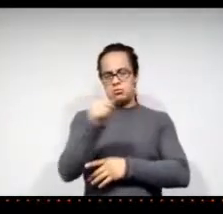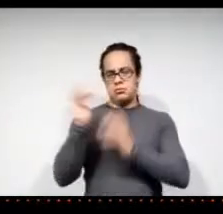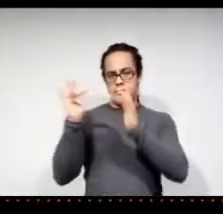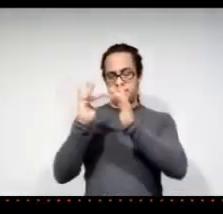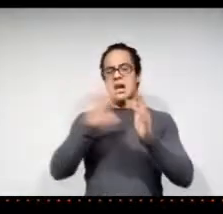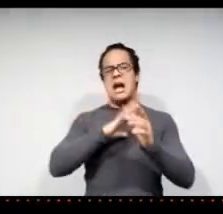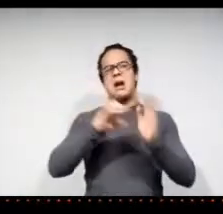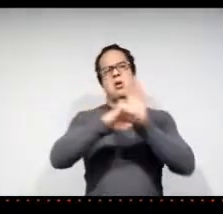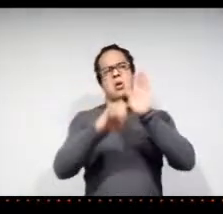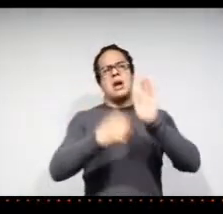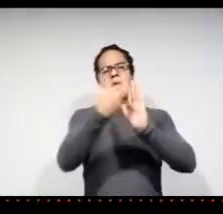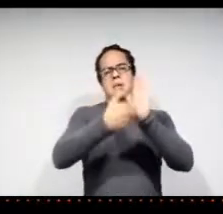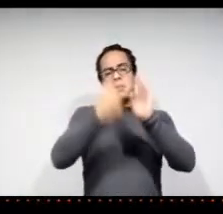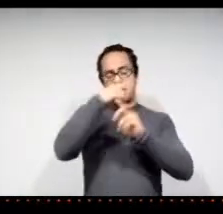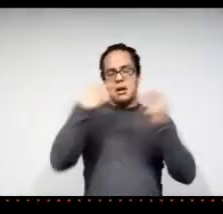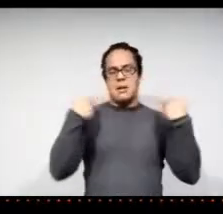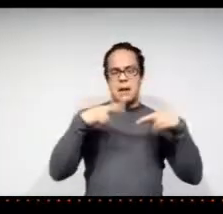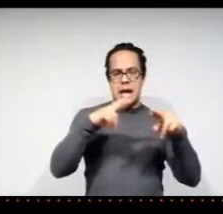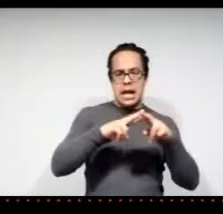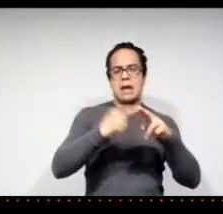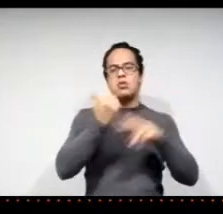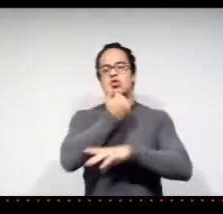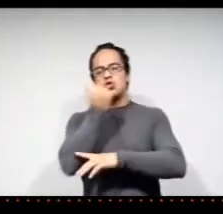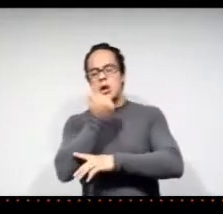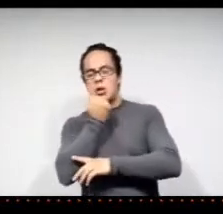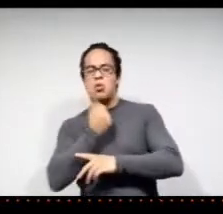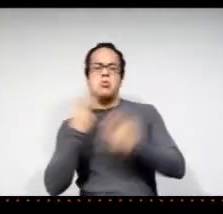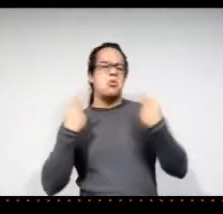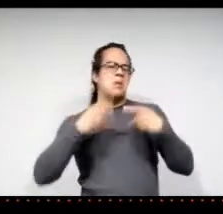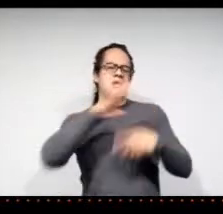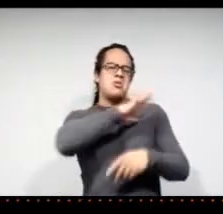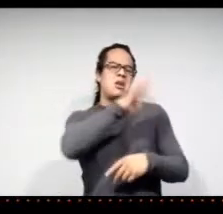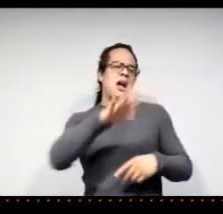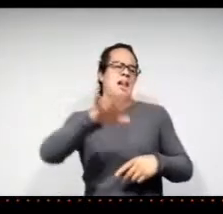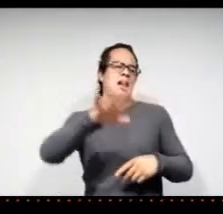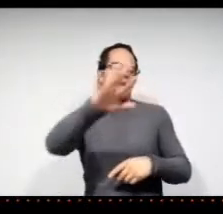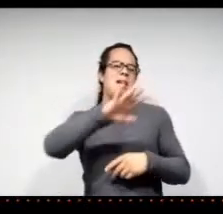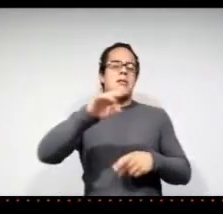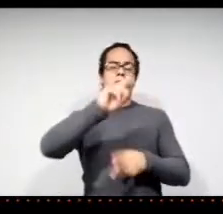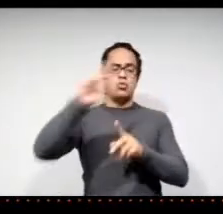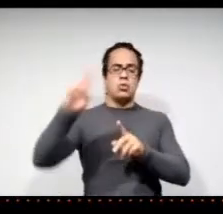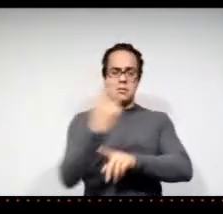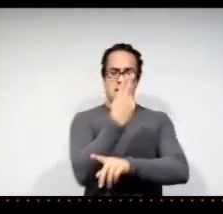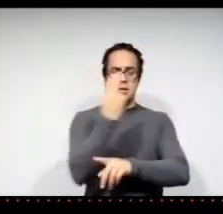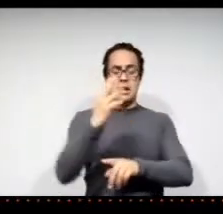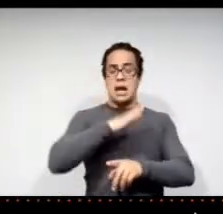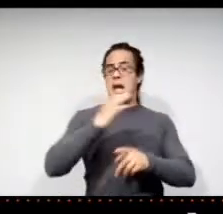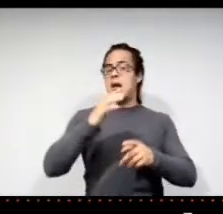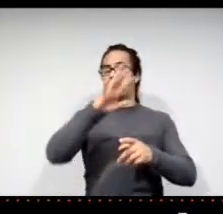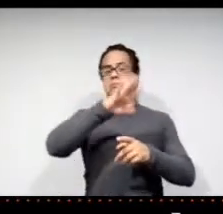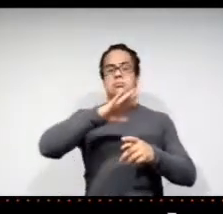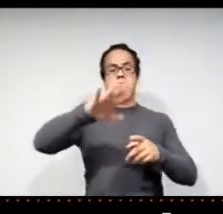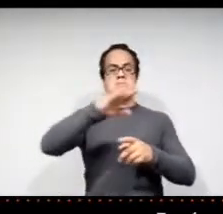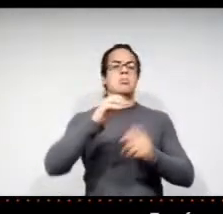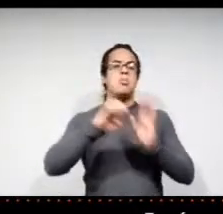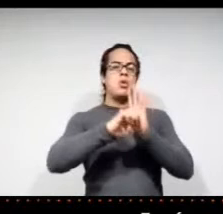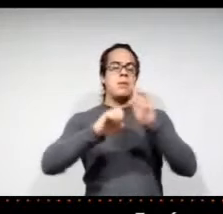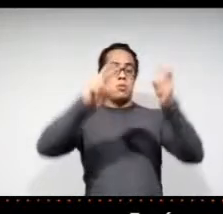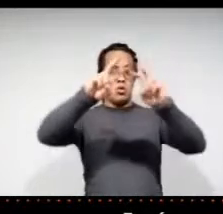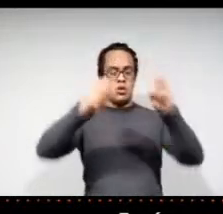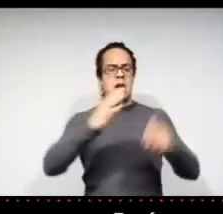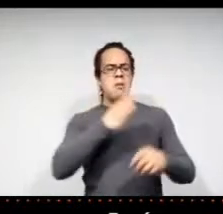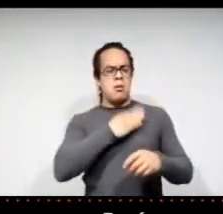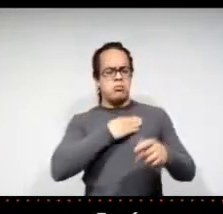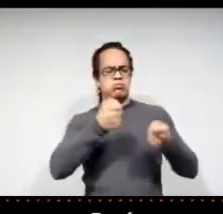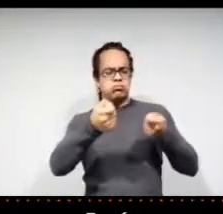profesores, colaboradores y alumnos de universidades alrededor de buenas prácticas, recursos educativos